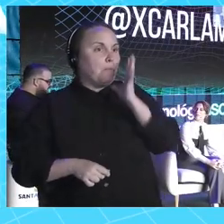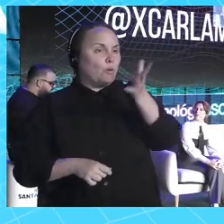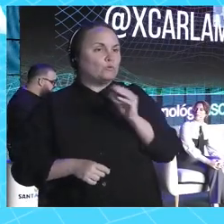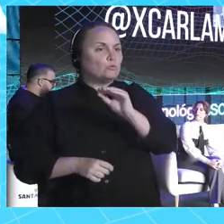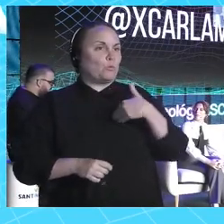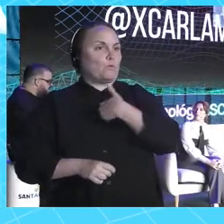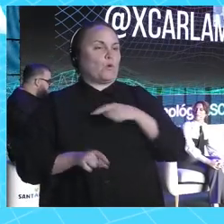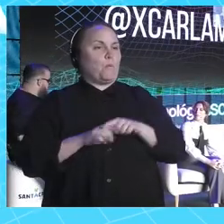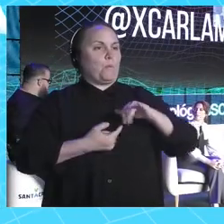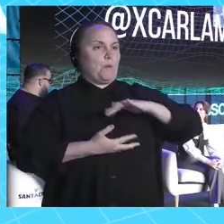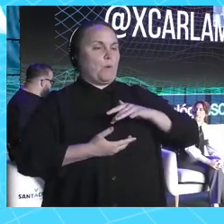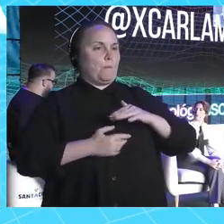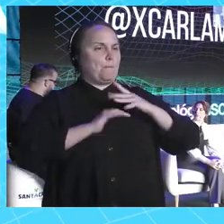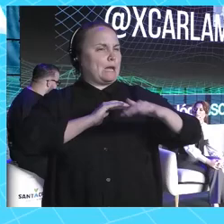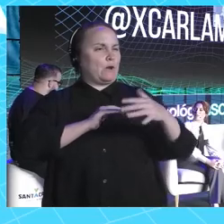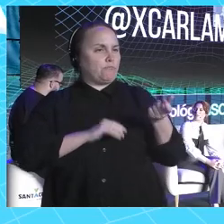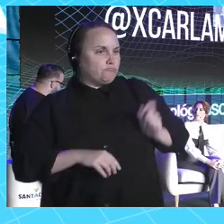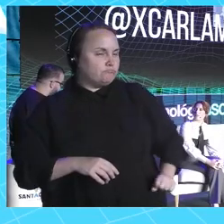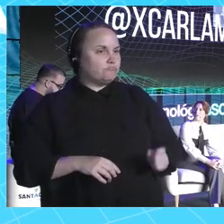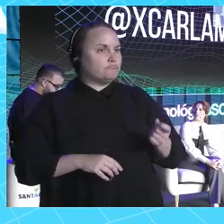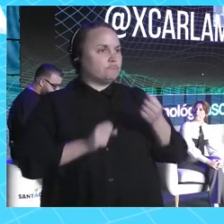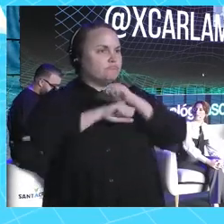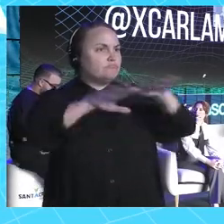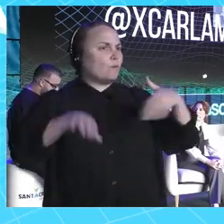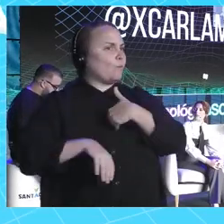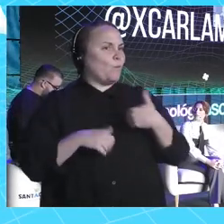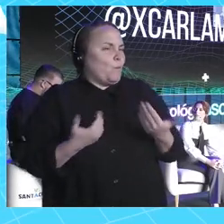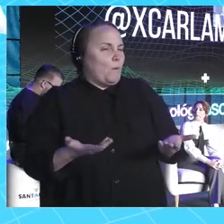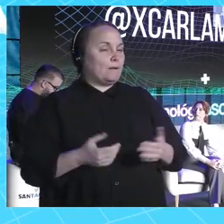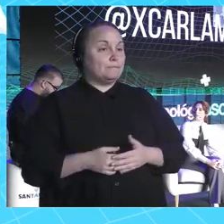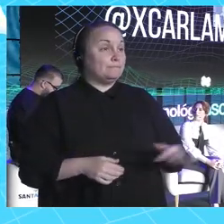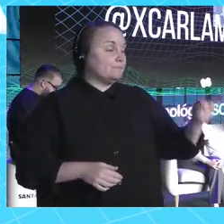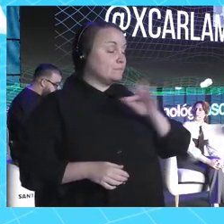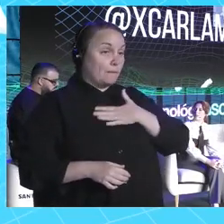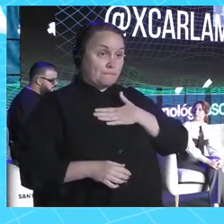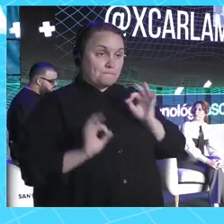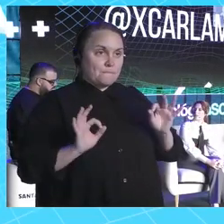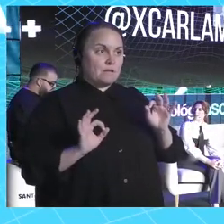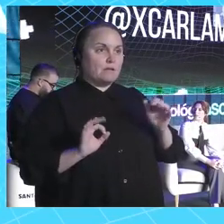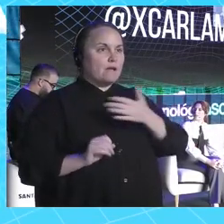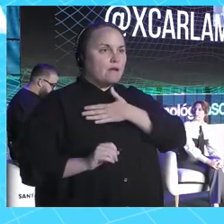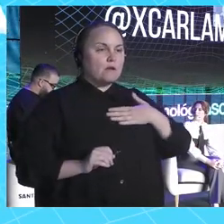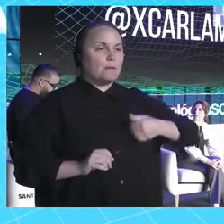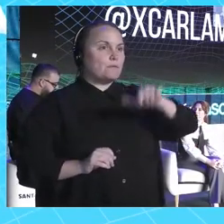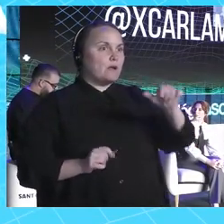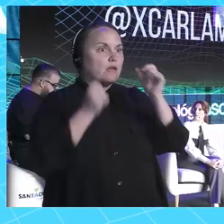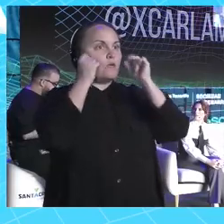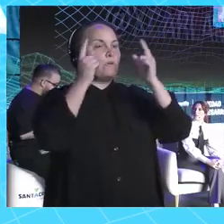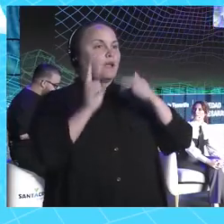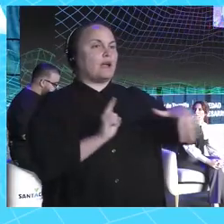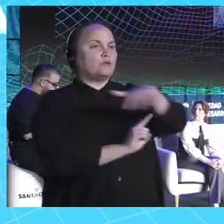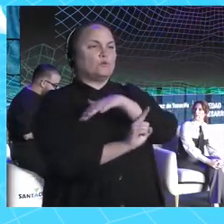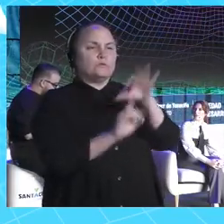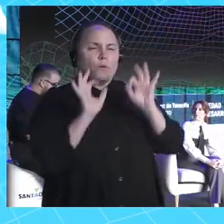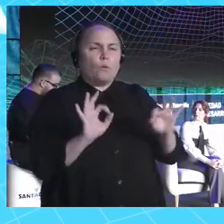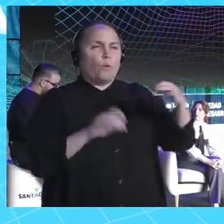concienciarnos sobre este tema pues en mi caso creo que mi misión es hacerle ver a la gente que tenemos un entorno único que